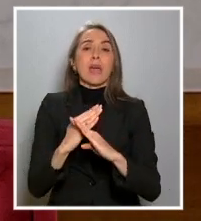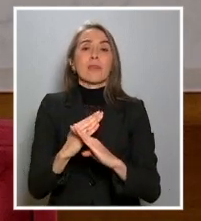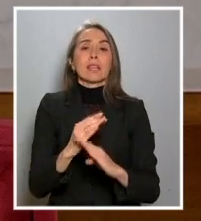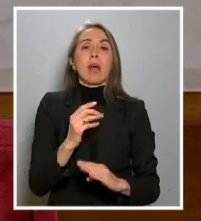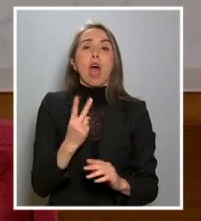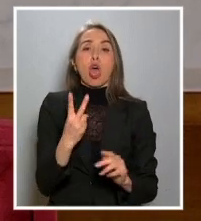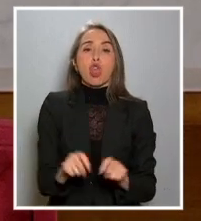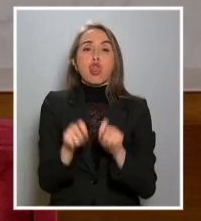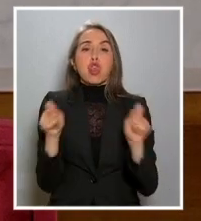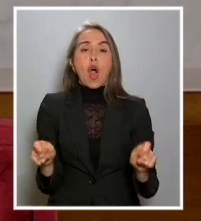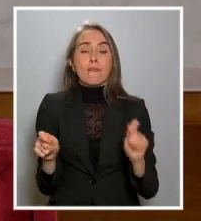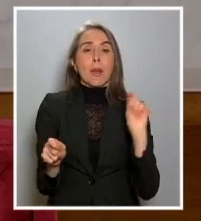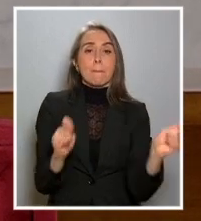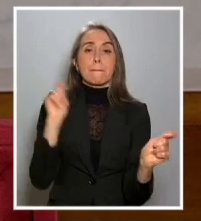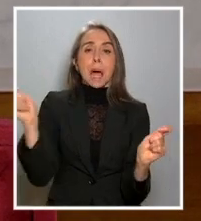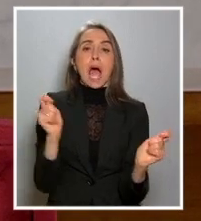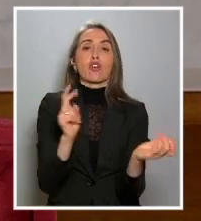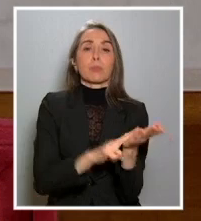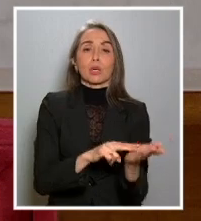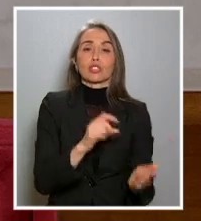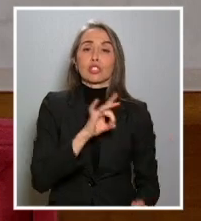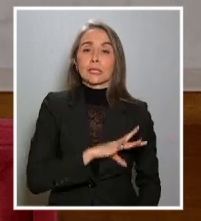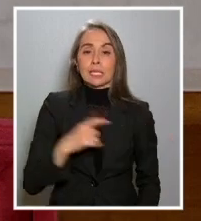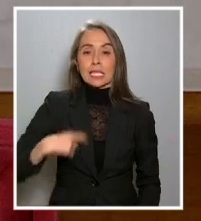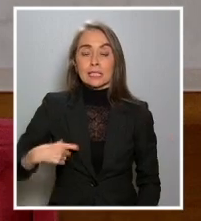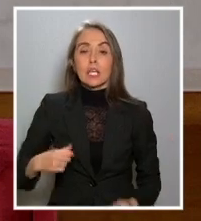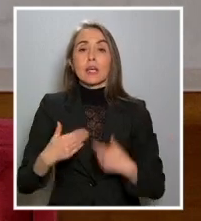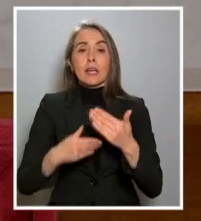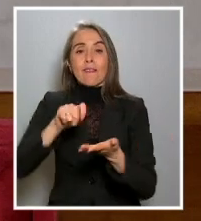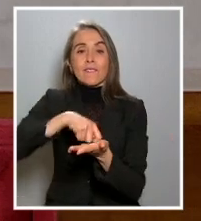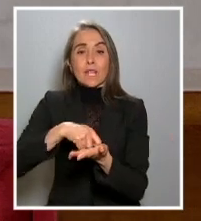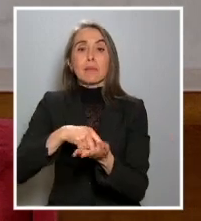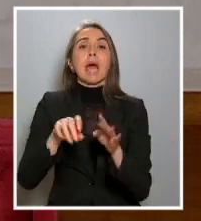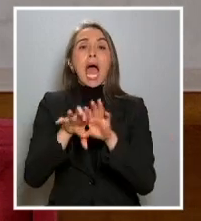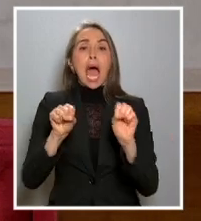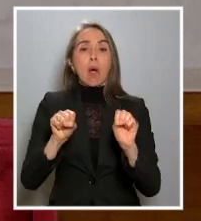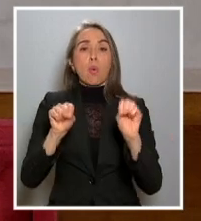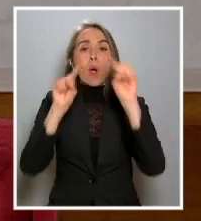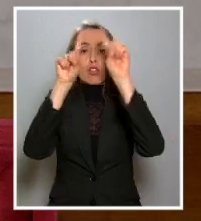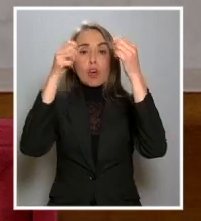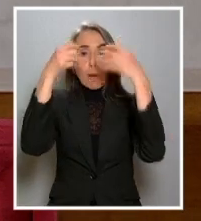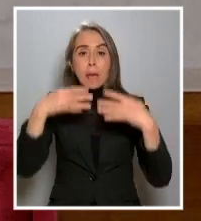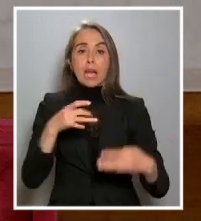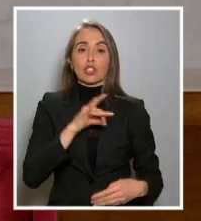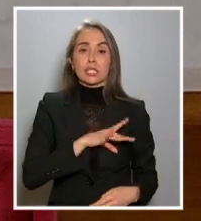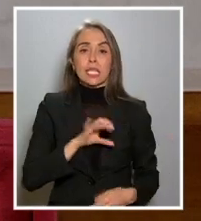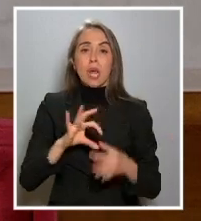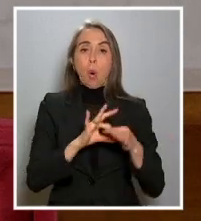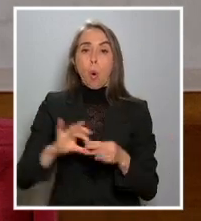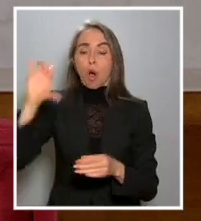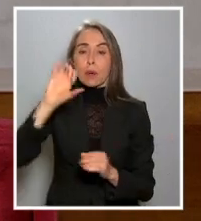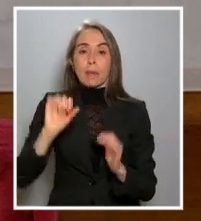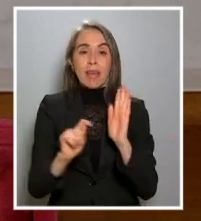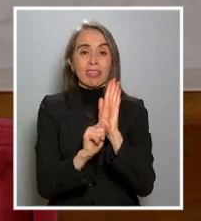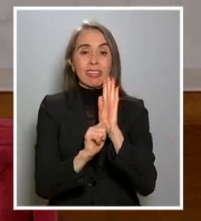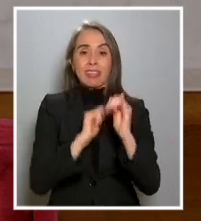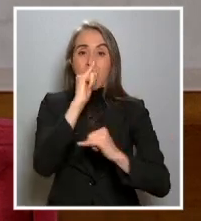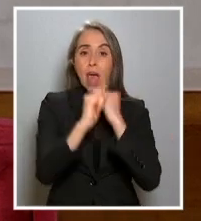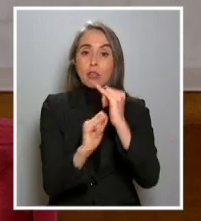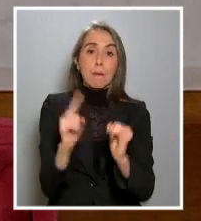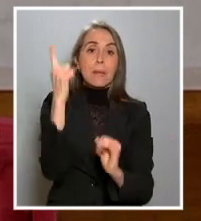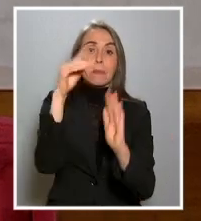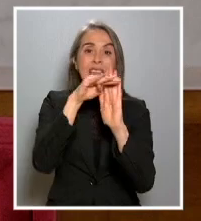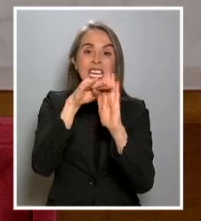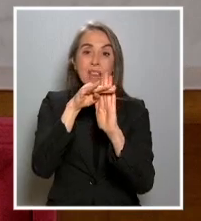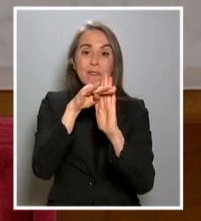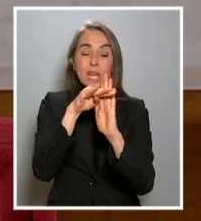firma de la actualización del acuerdo marco avanzado entre Chile y la Unión Europea, tratado de primer nivel, son